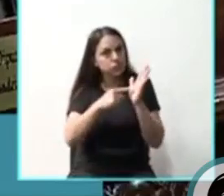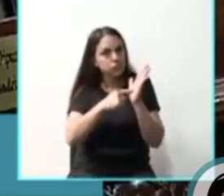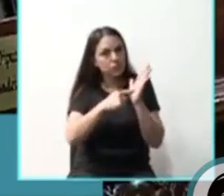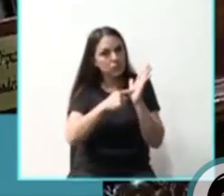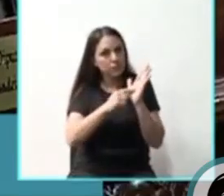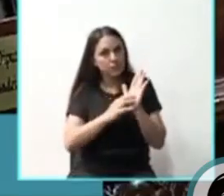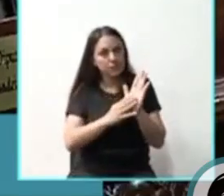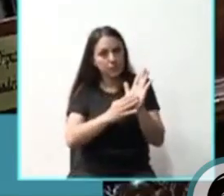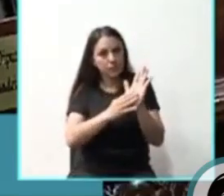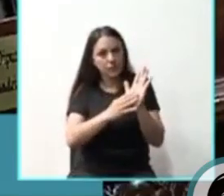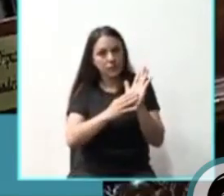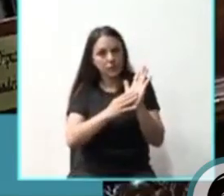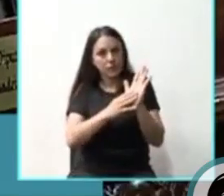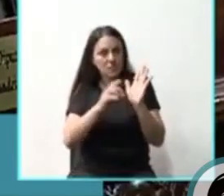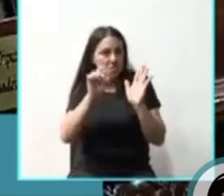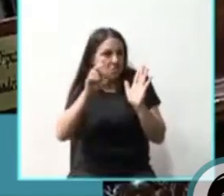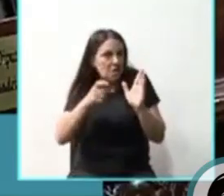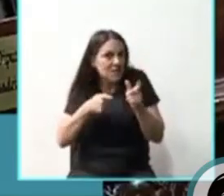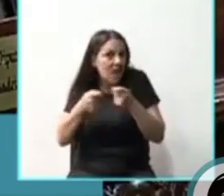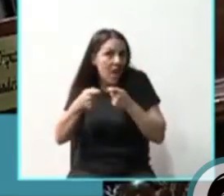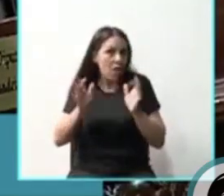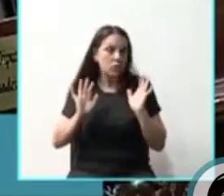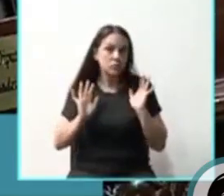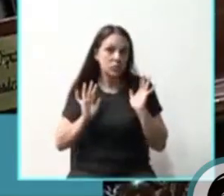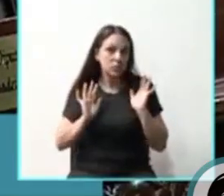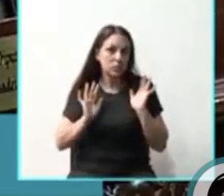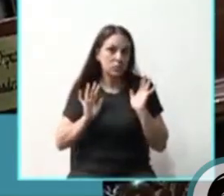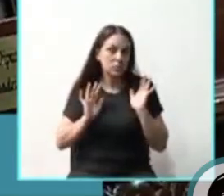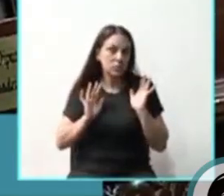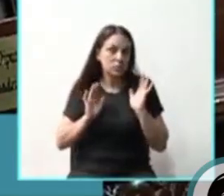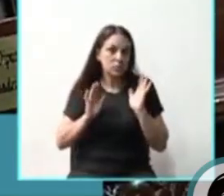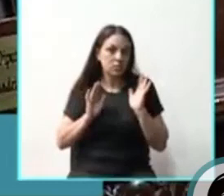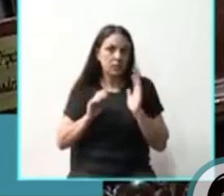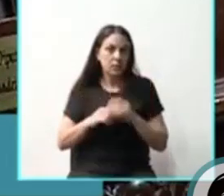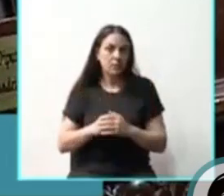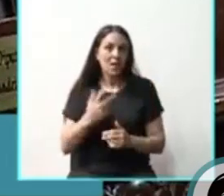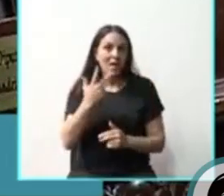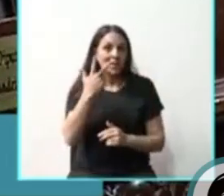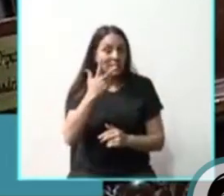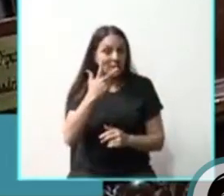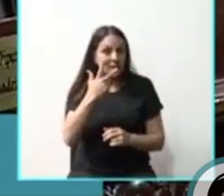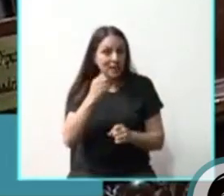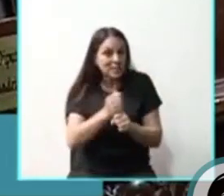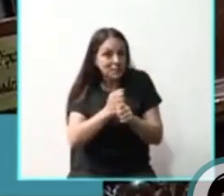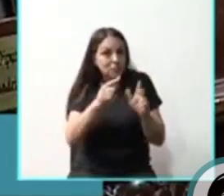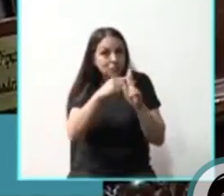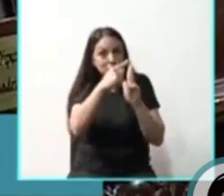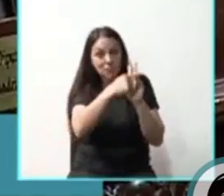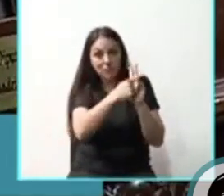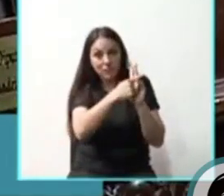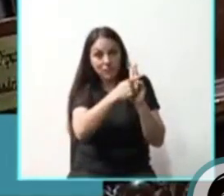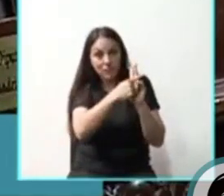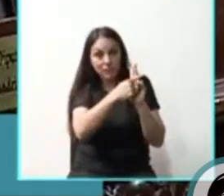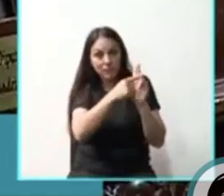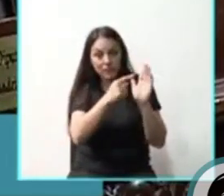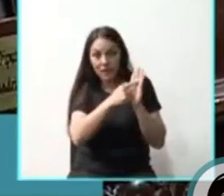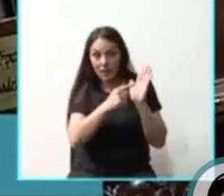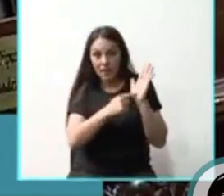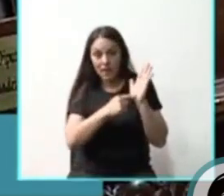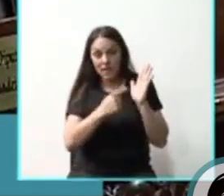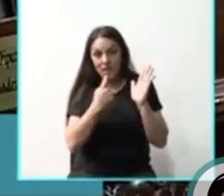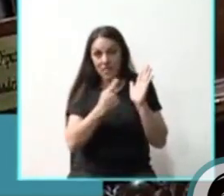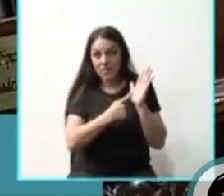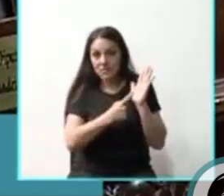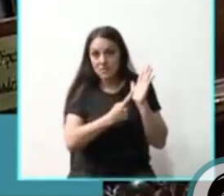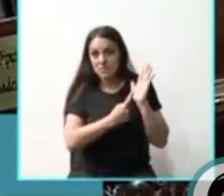que son pura negocios tres convenios en donde lo que se instaura